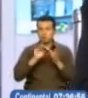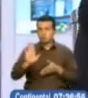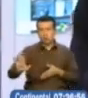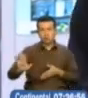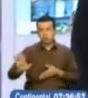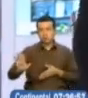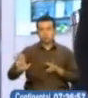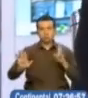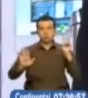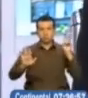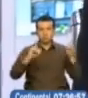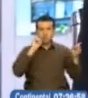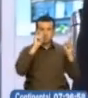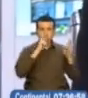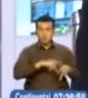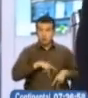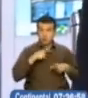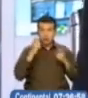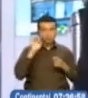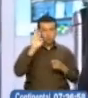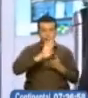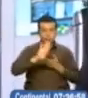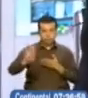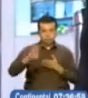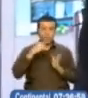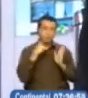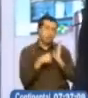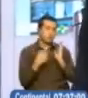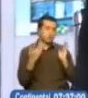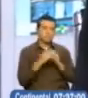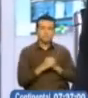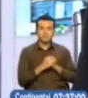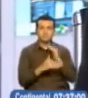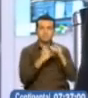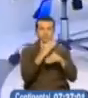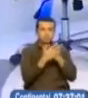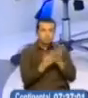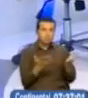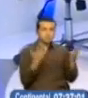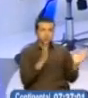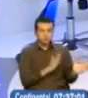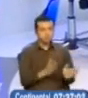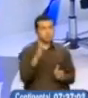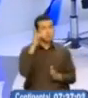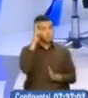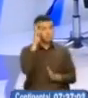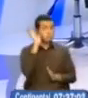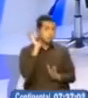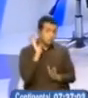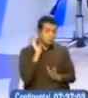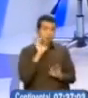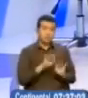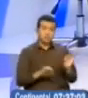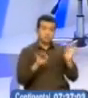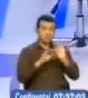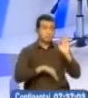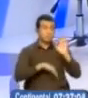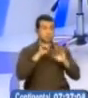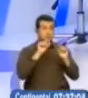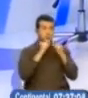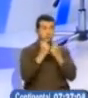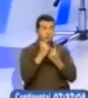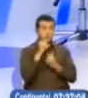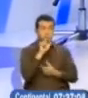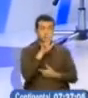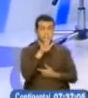tiene en cuanto controla nuestra vida. Es decir, si lo que vamos a construir, que es también creo una de las cosas que sobre todo Alianza País debería